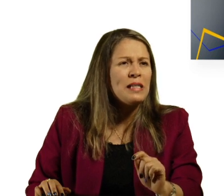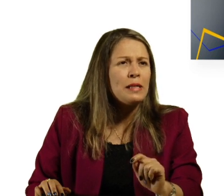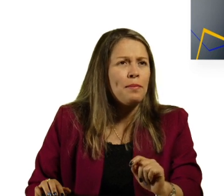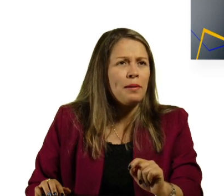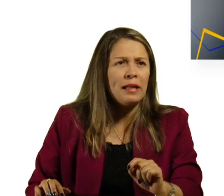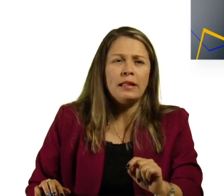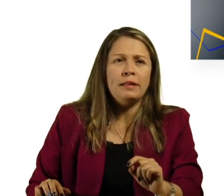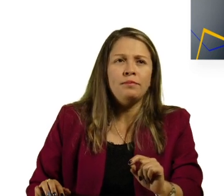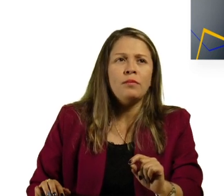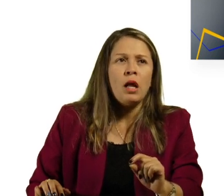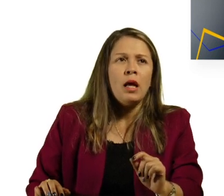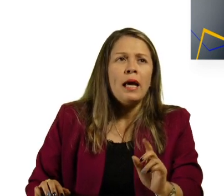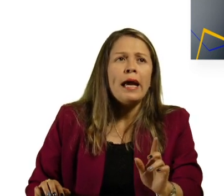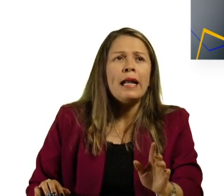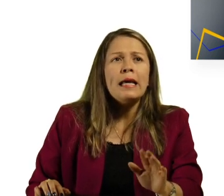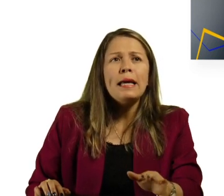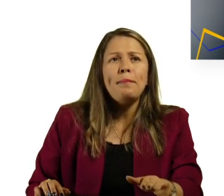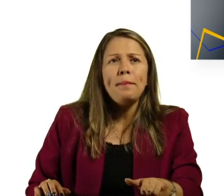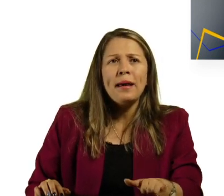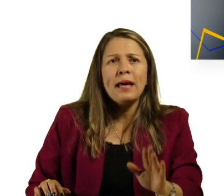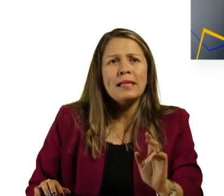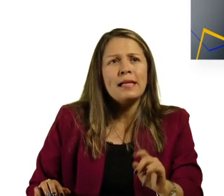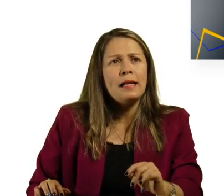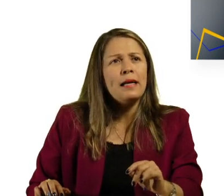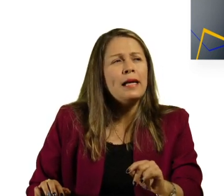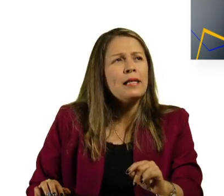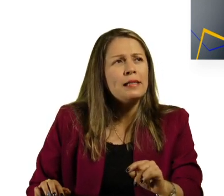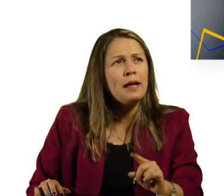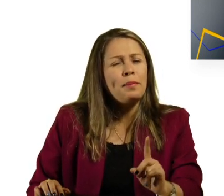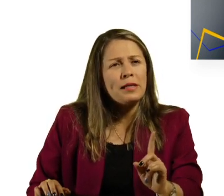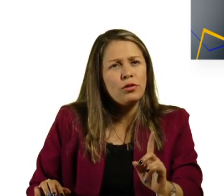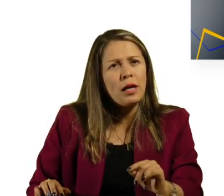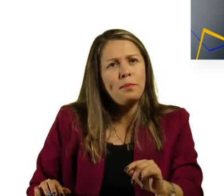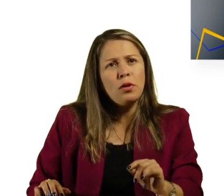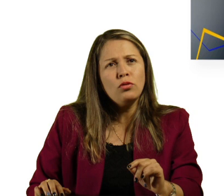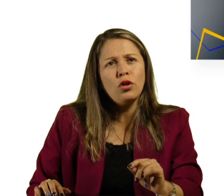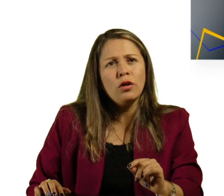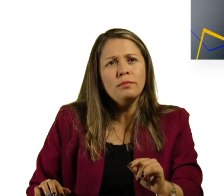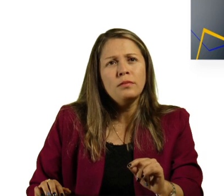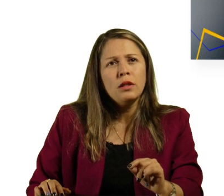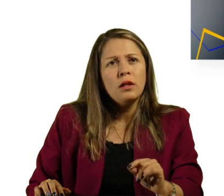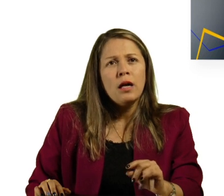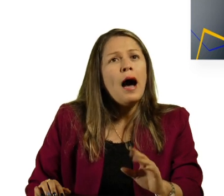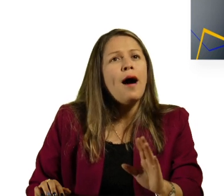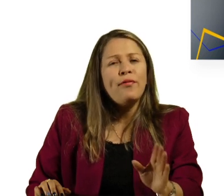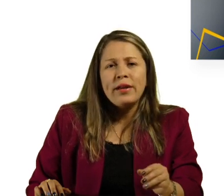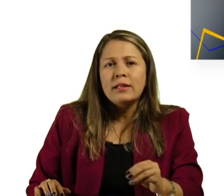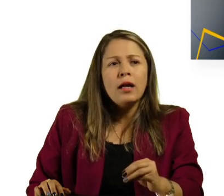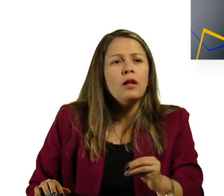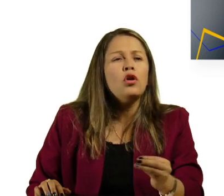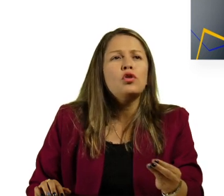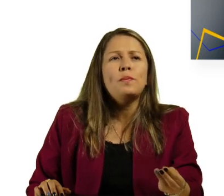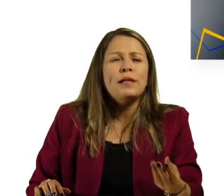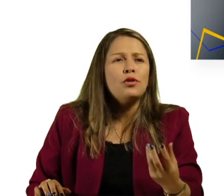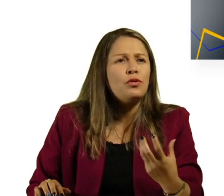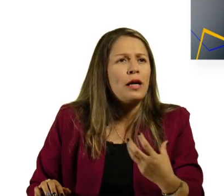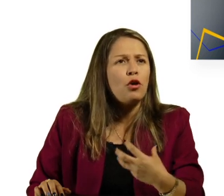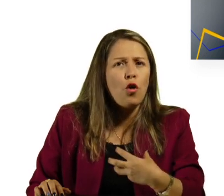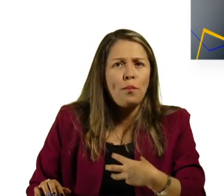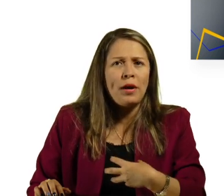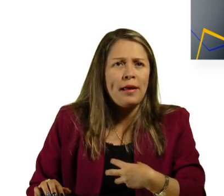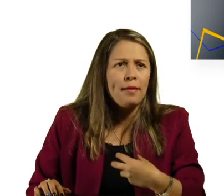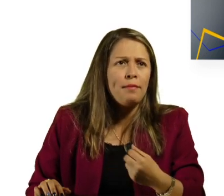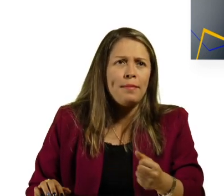variables principalmente. El IPP, que es el índice de precios al productor, afecta los precios